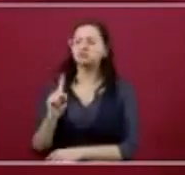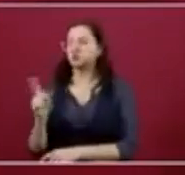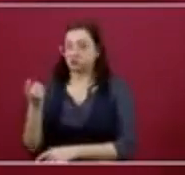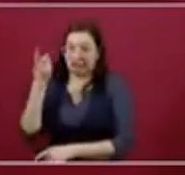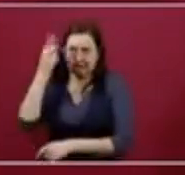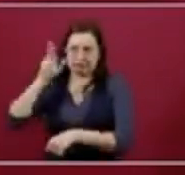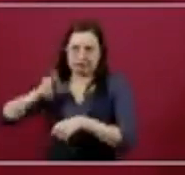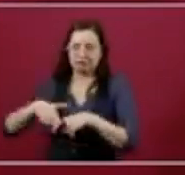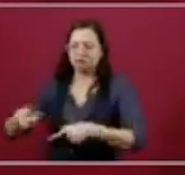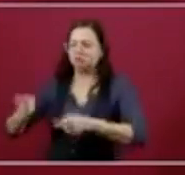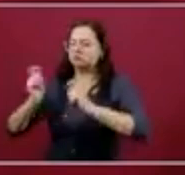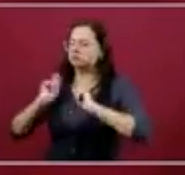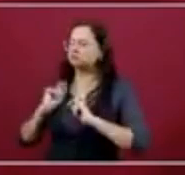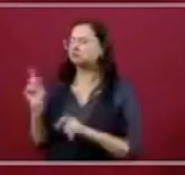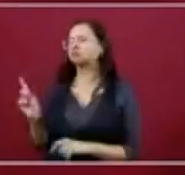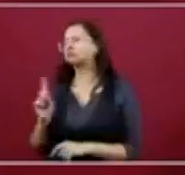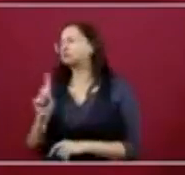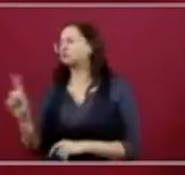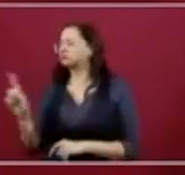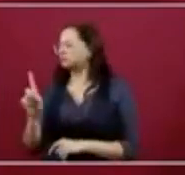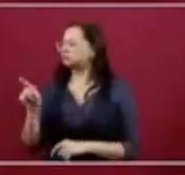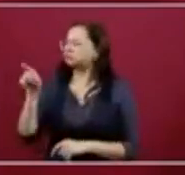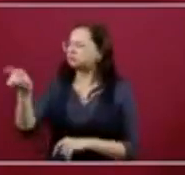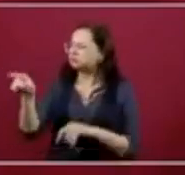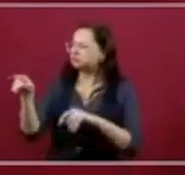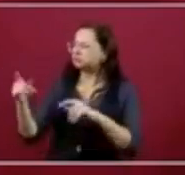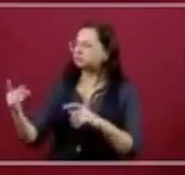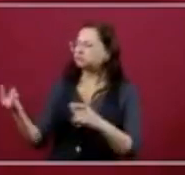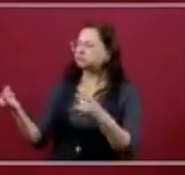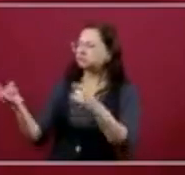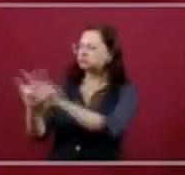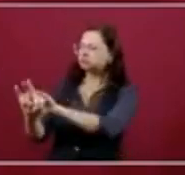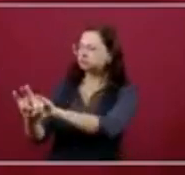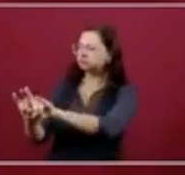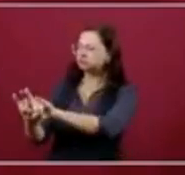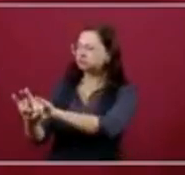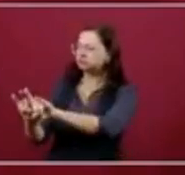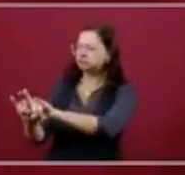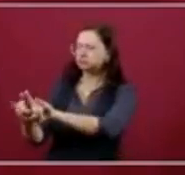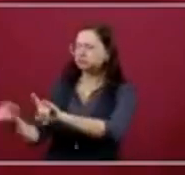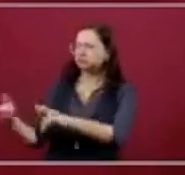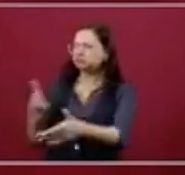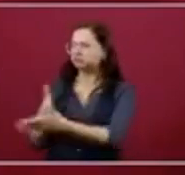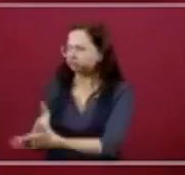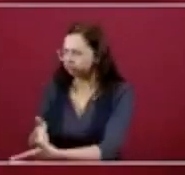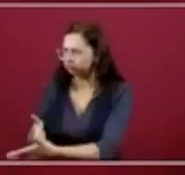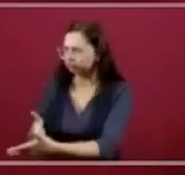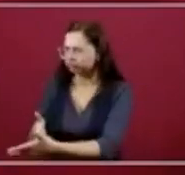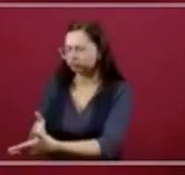parte, que una de las galerías que no puedo entrar. Entonces yo